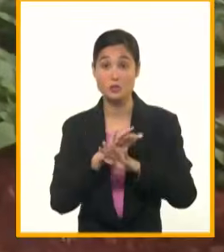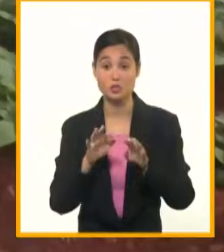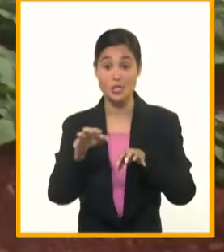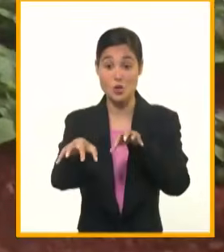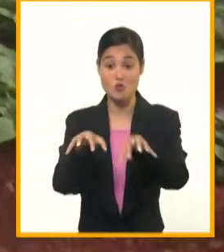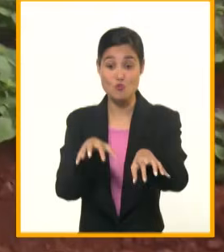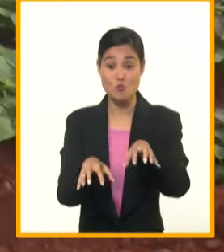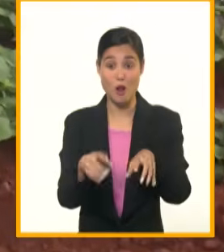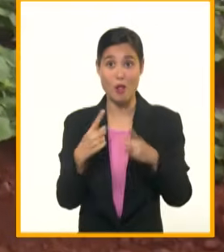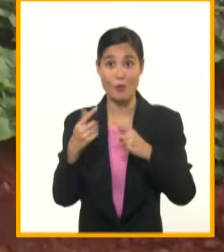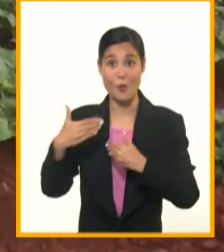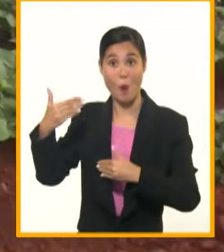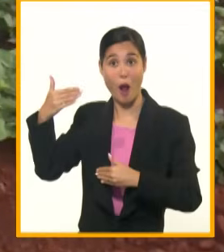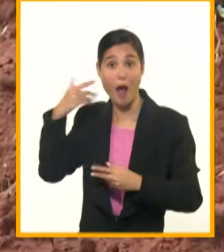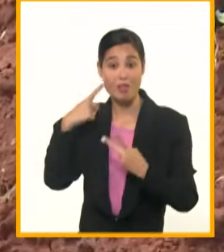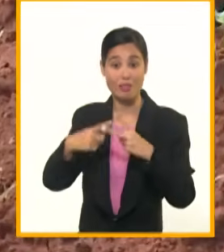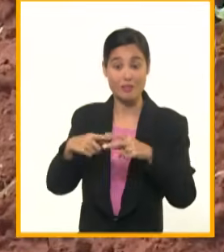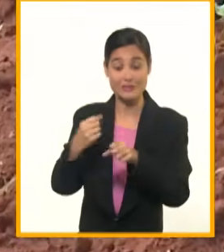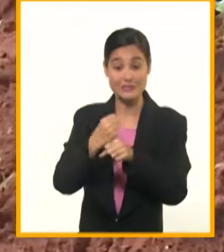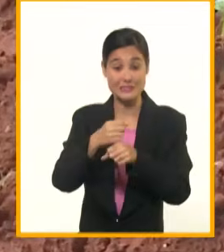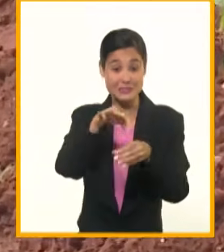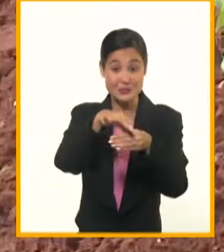explotaban.